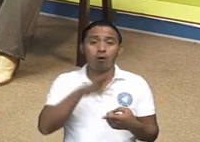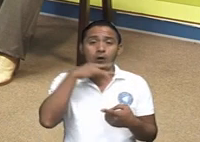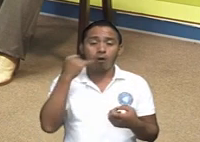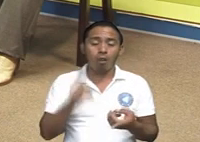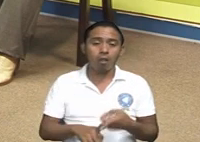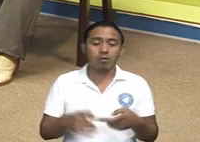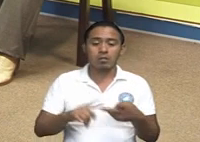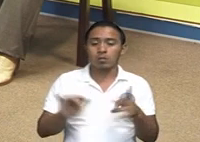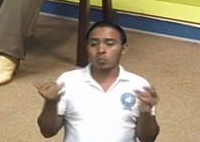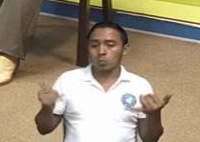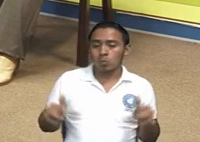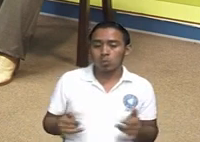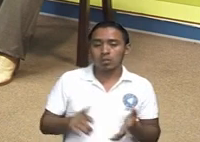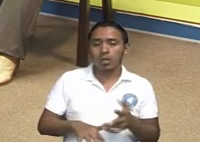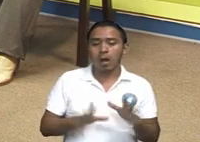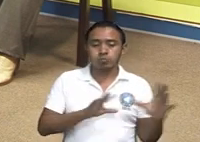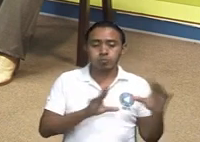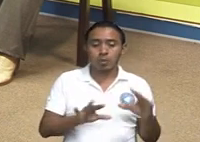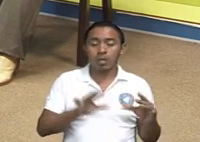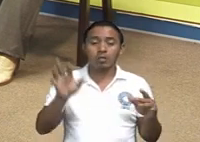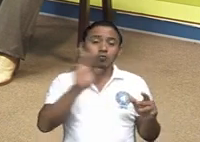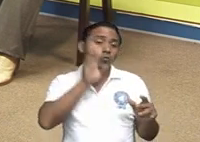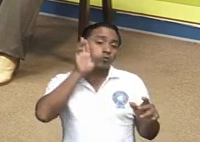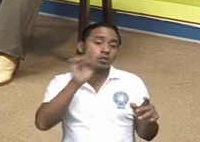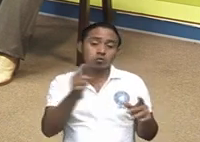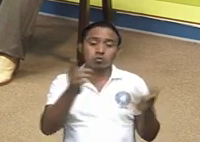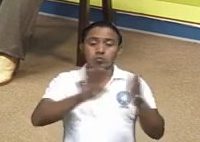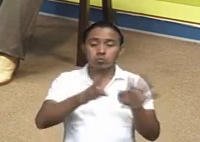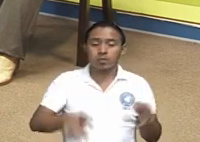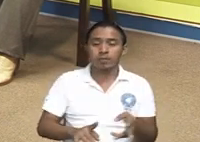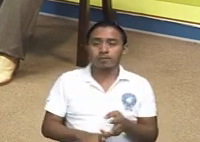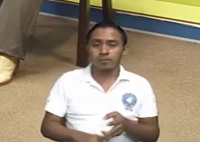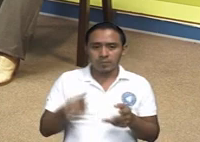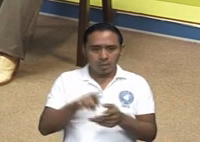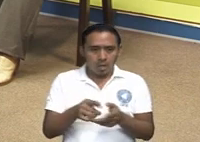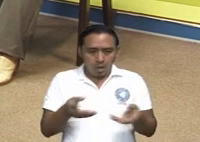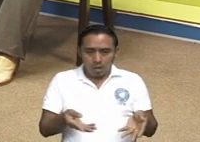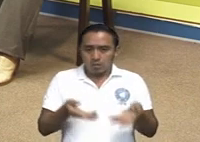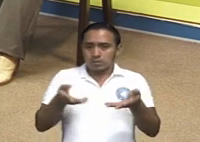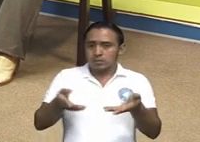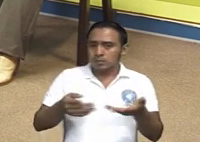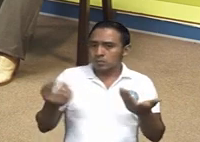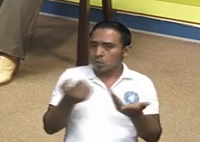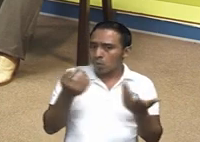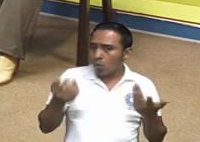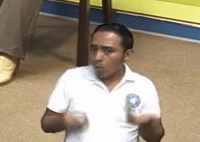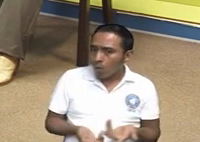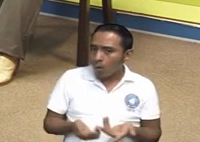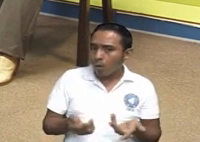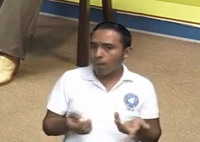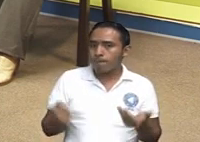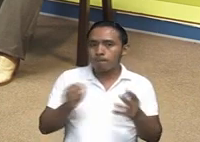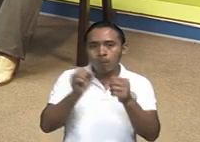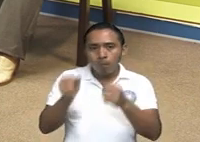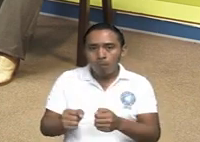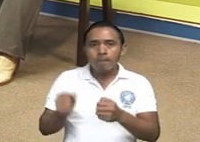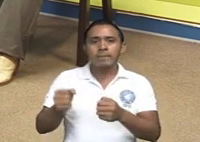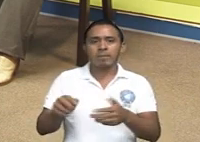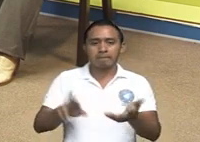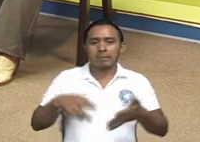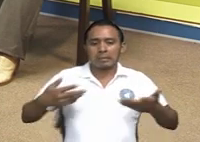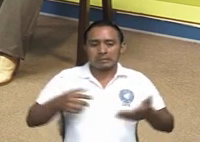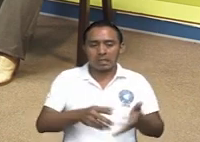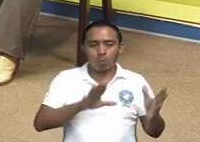los juguetes, que la almohadita rosada para la niña. No, ¿cómo le vas a llevar si él es niño y le lleva